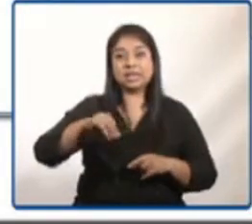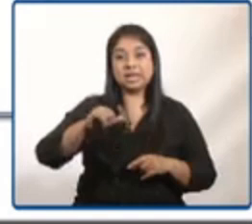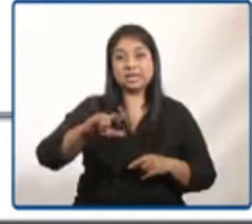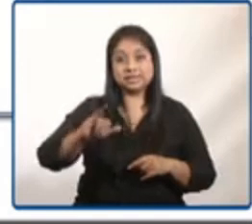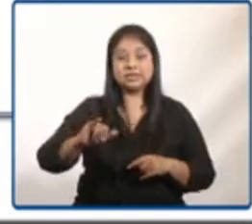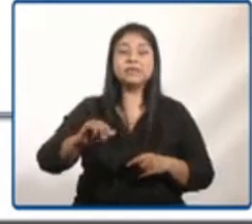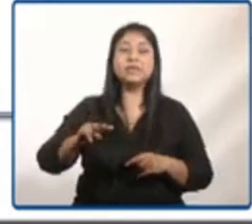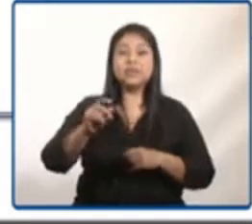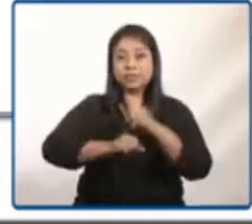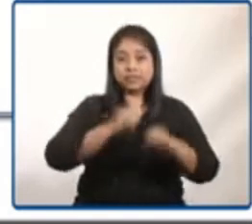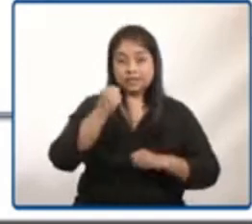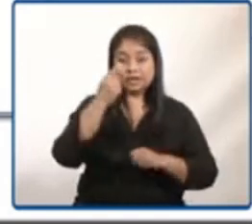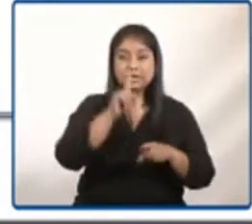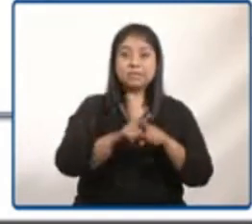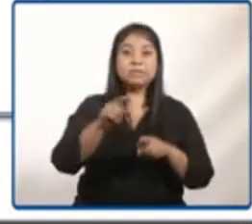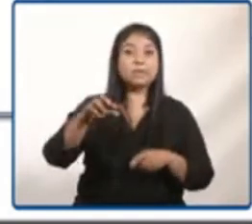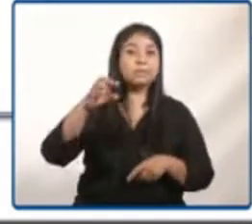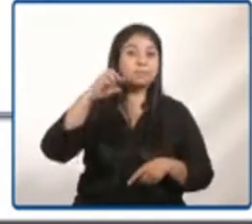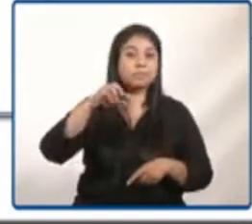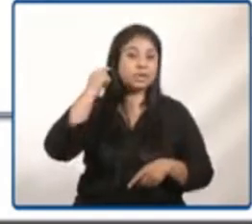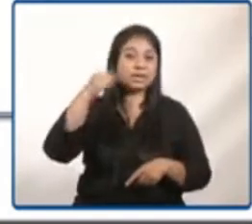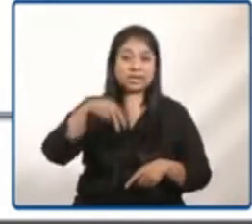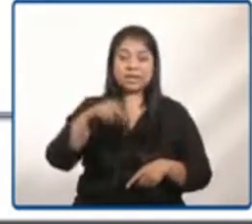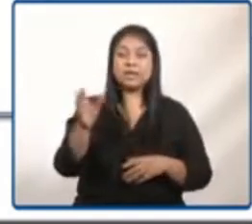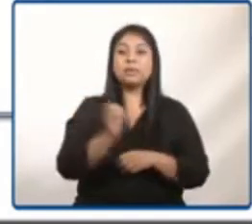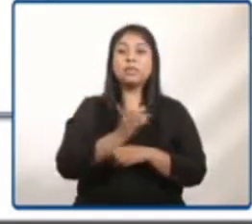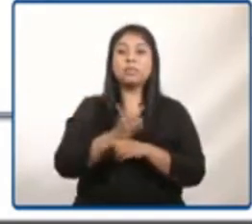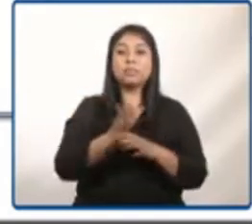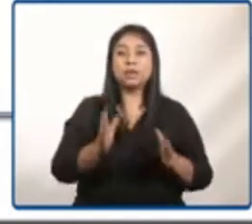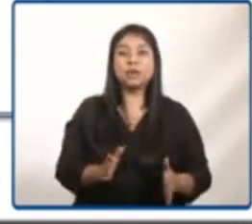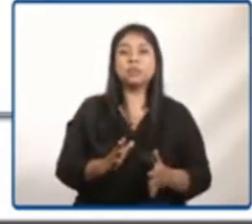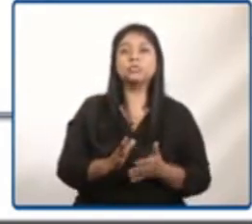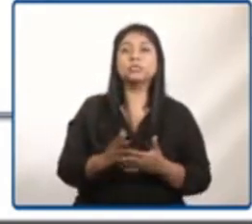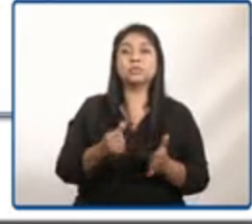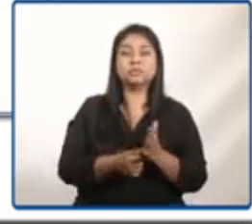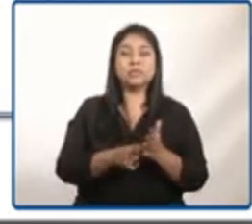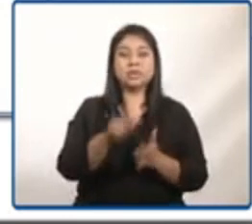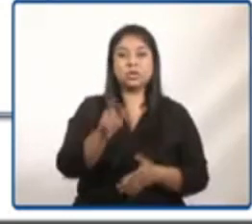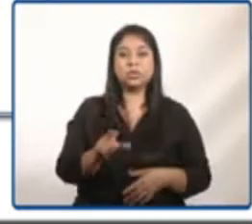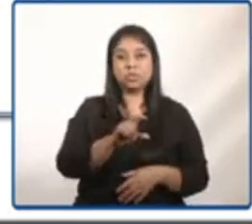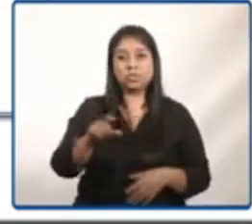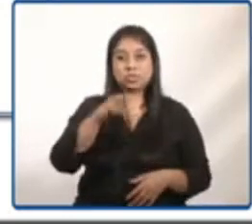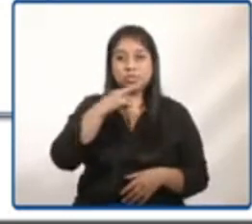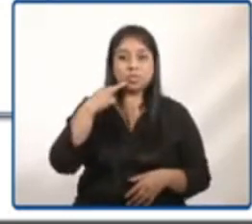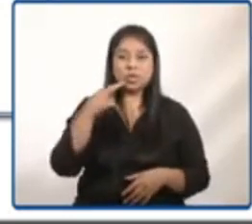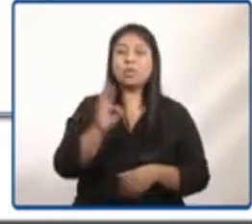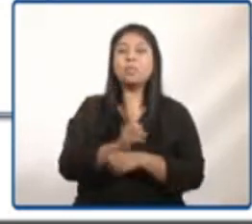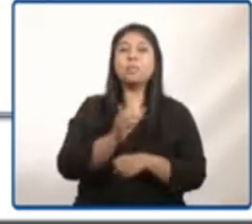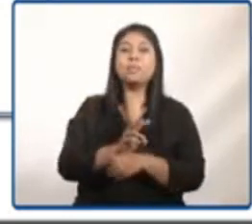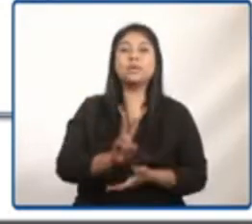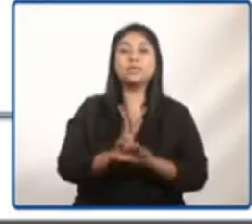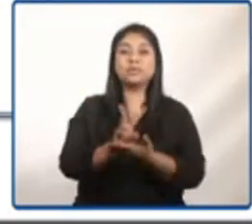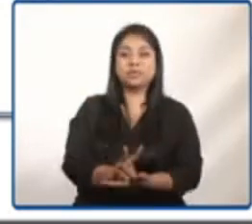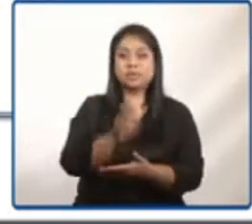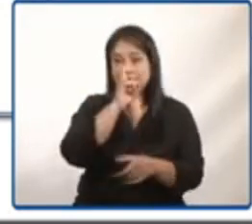de socorro, Cruz Roja Guatemalteca, bomberos municipales, municipales departamentales, bomberos voluntarios, también el grupo